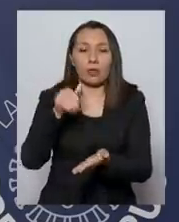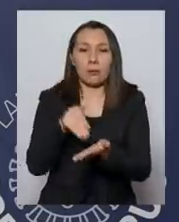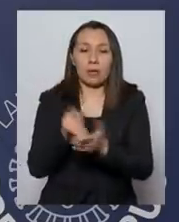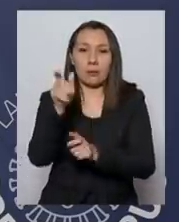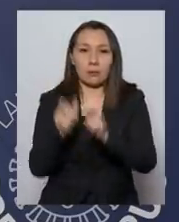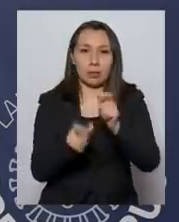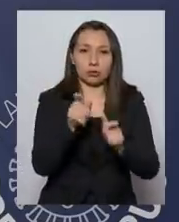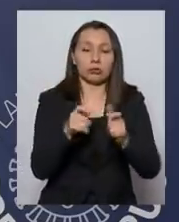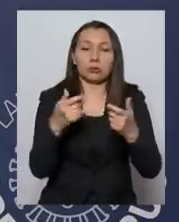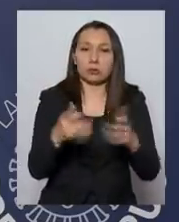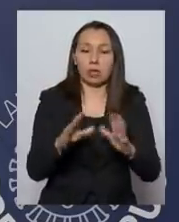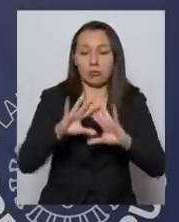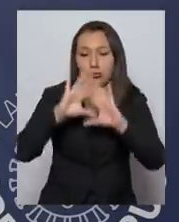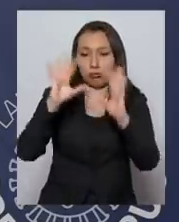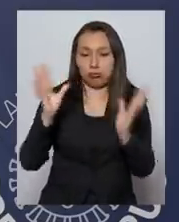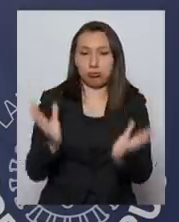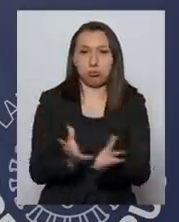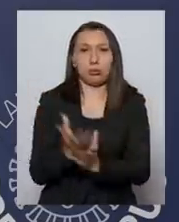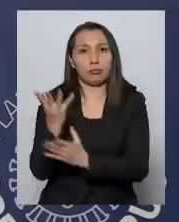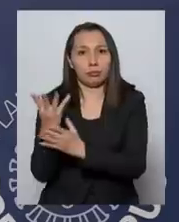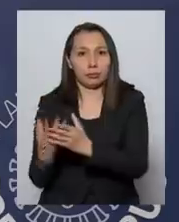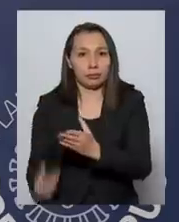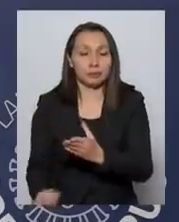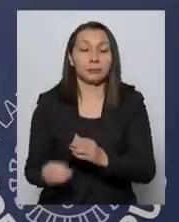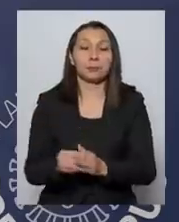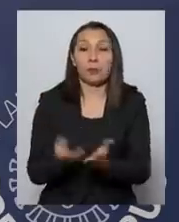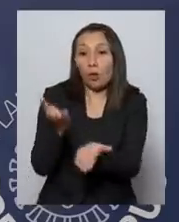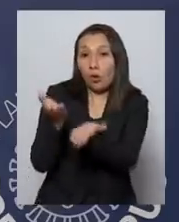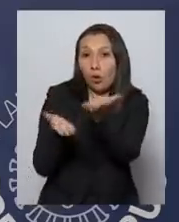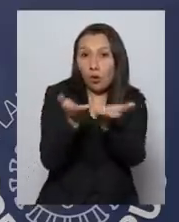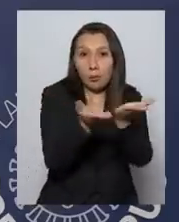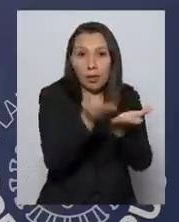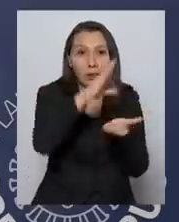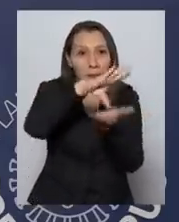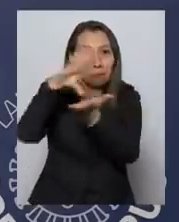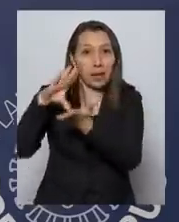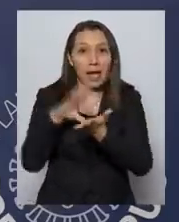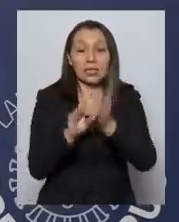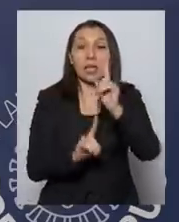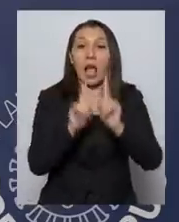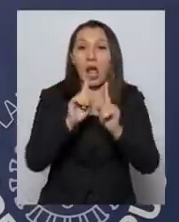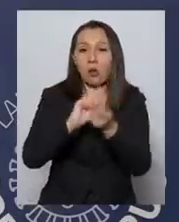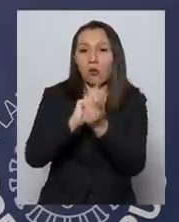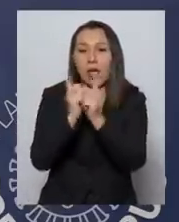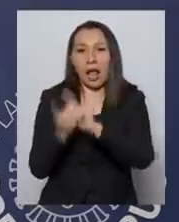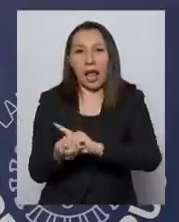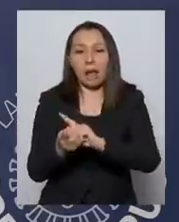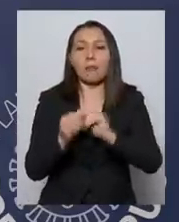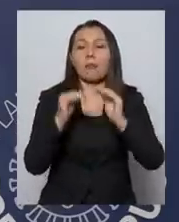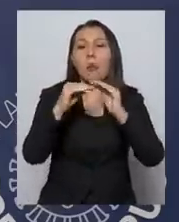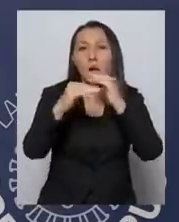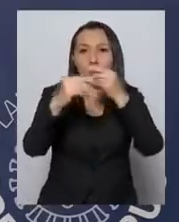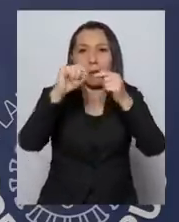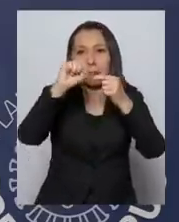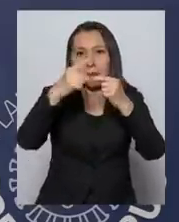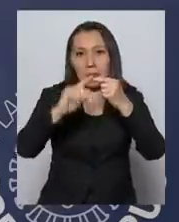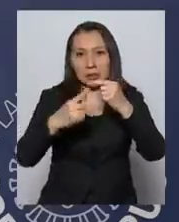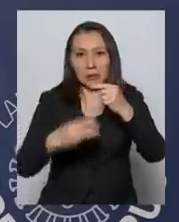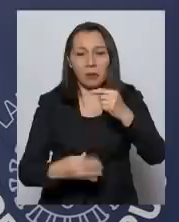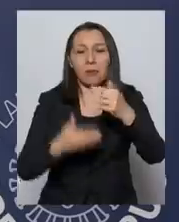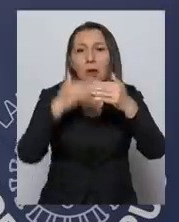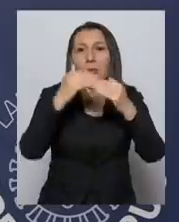1.250.000 personas en el mundo. Al comparar los países, hay algunos cambios en el orden, de acuerdo